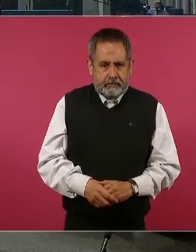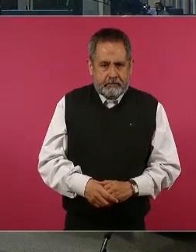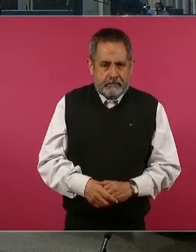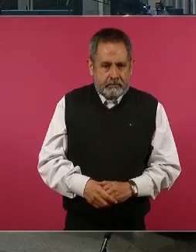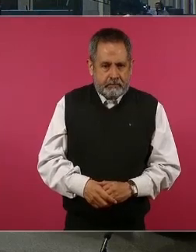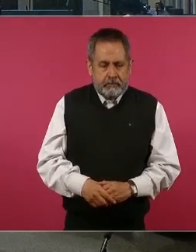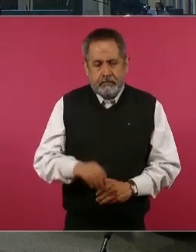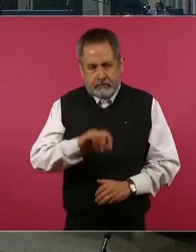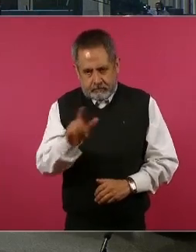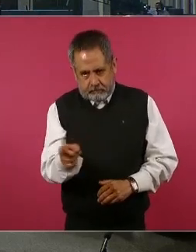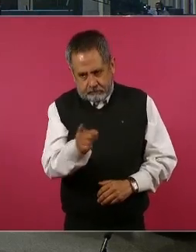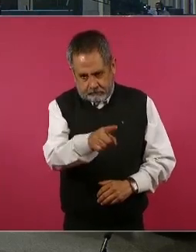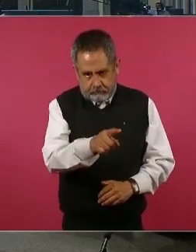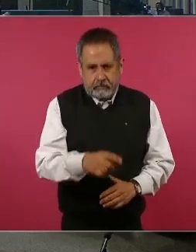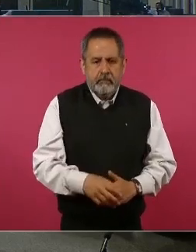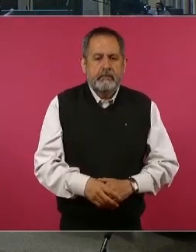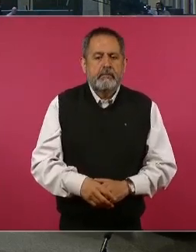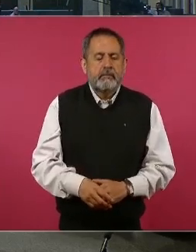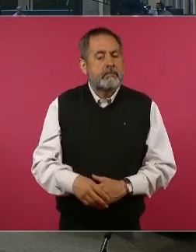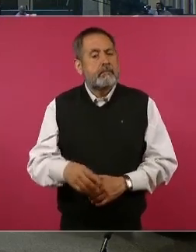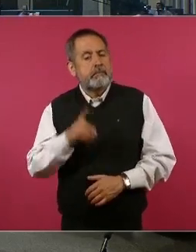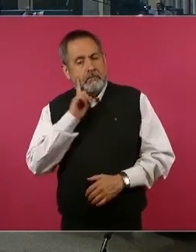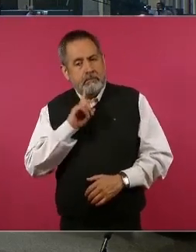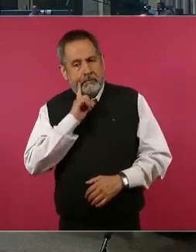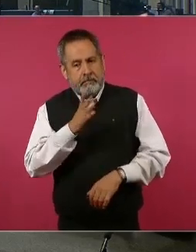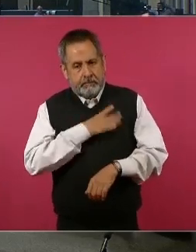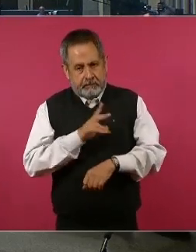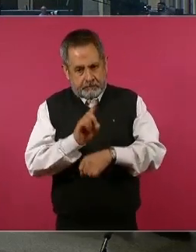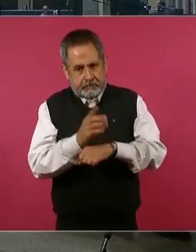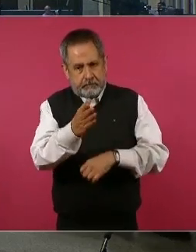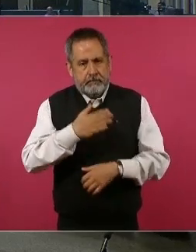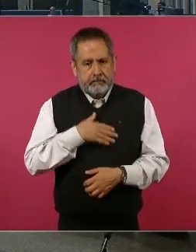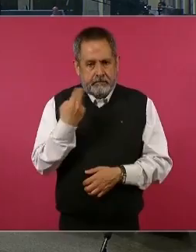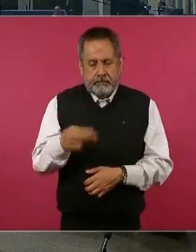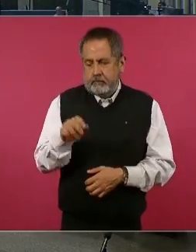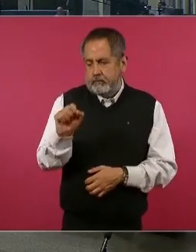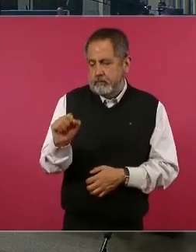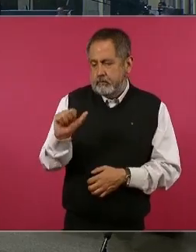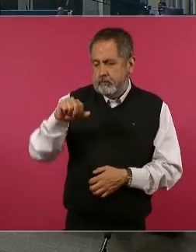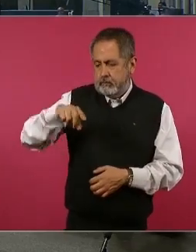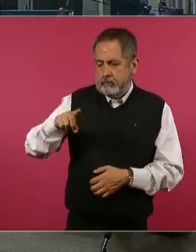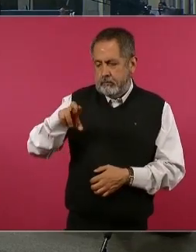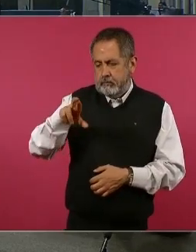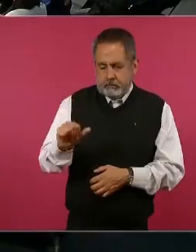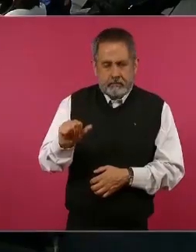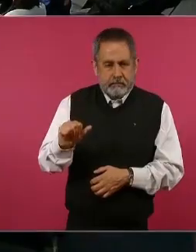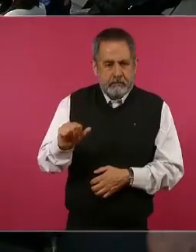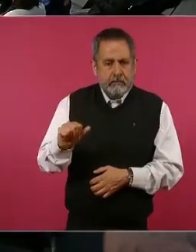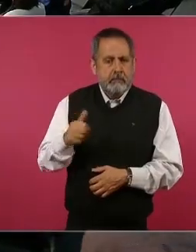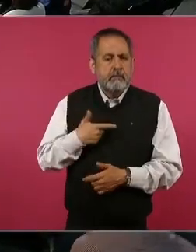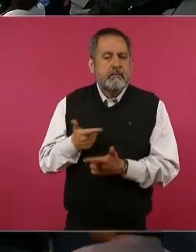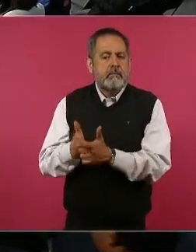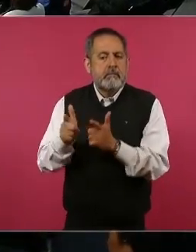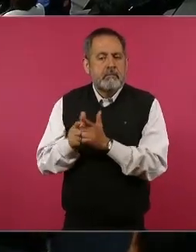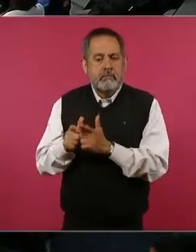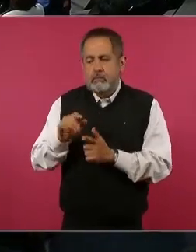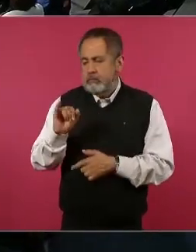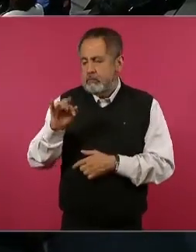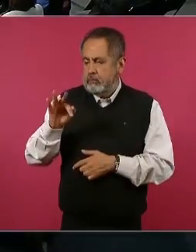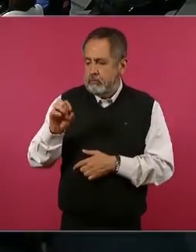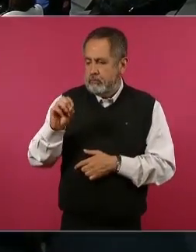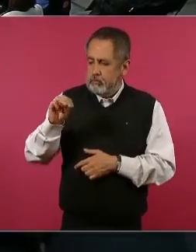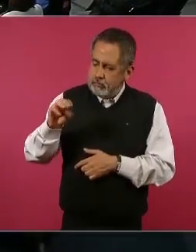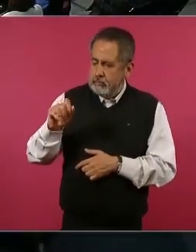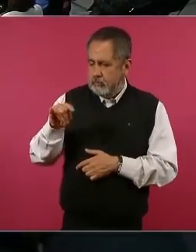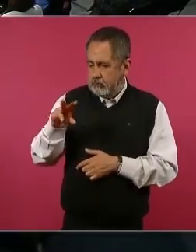¿De usted? Buenos días, señor presidente. Sandra Aguilar, de AE Grupo Informativo. Primero quiero